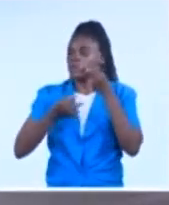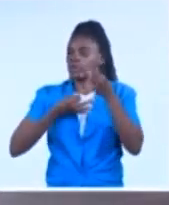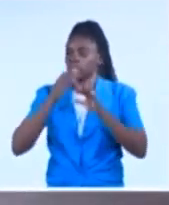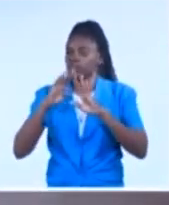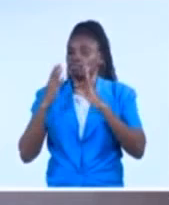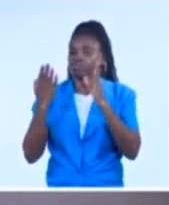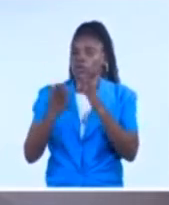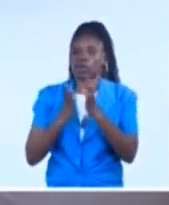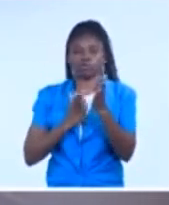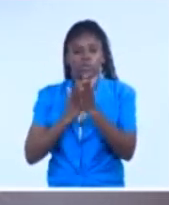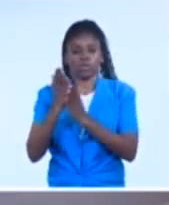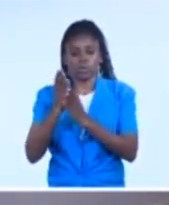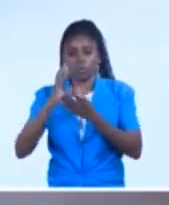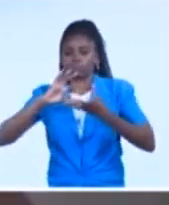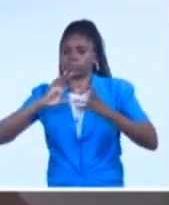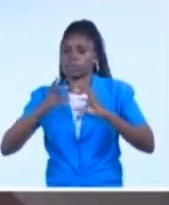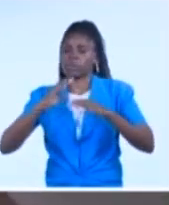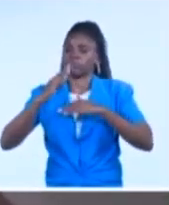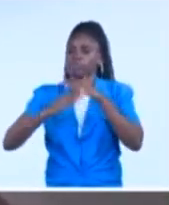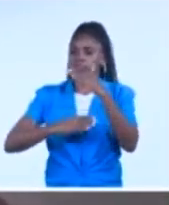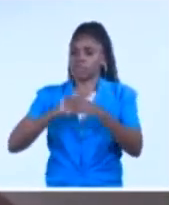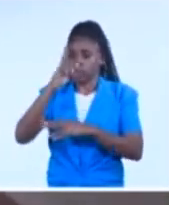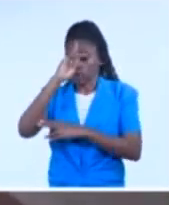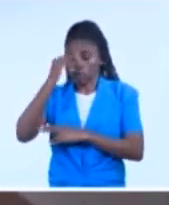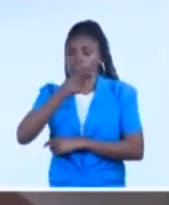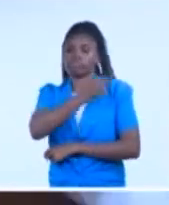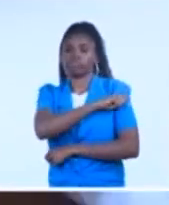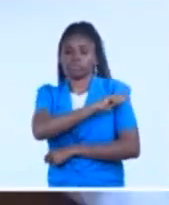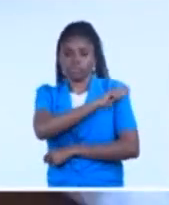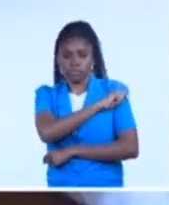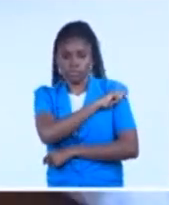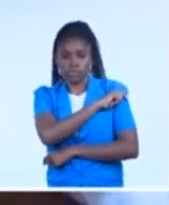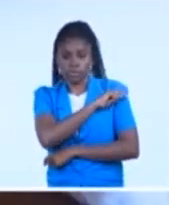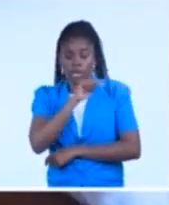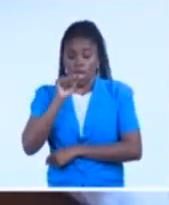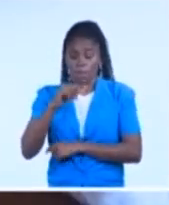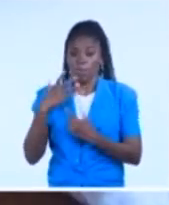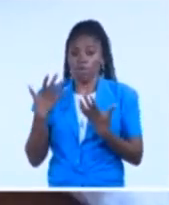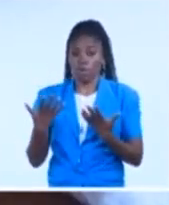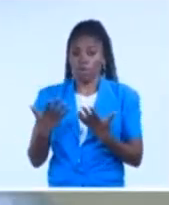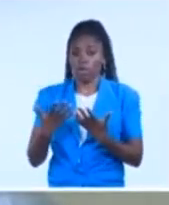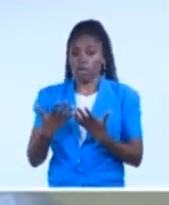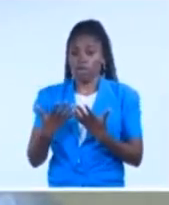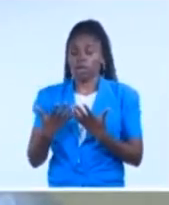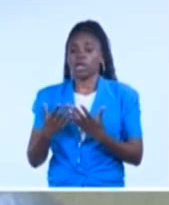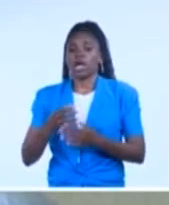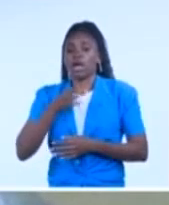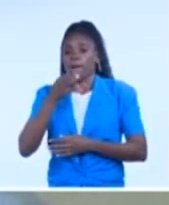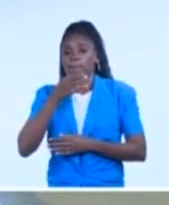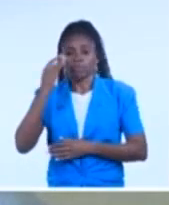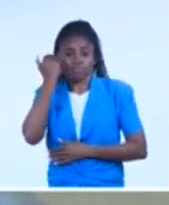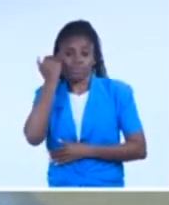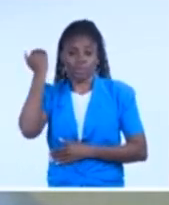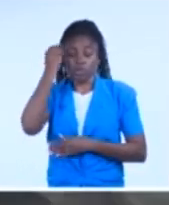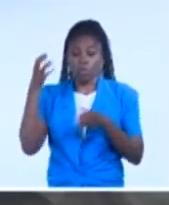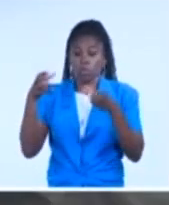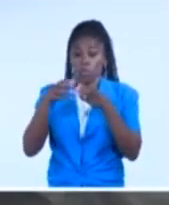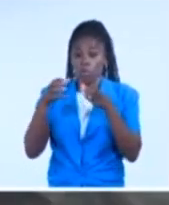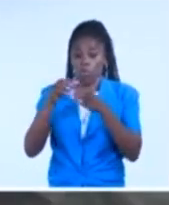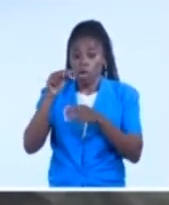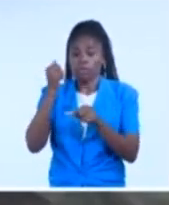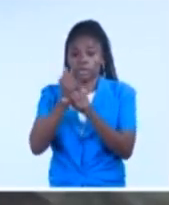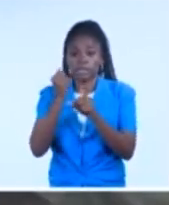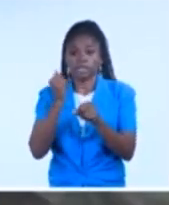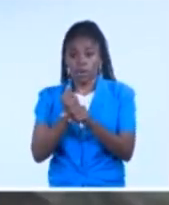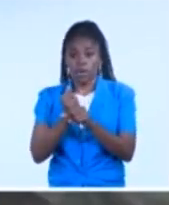y seguimiento a las problemáticas de salud de la población. En tal sentido, ponderó a la capacitación del grupo básico de